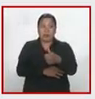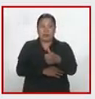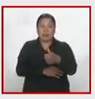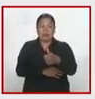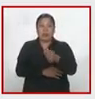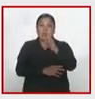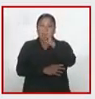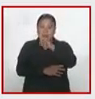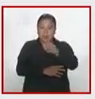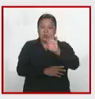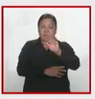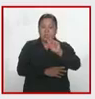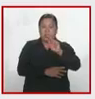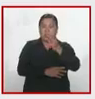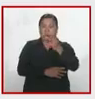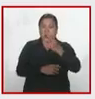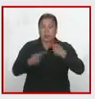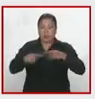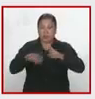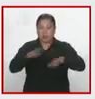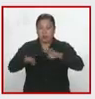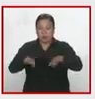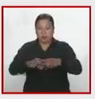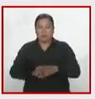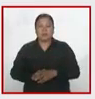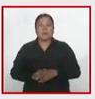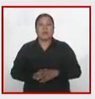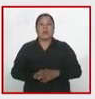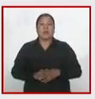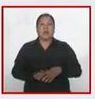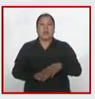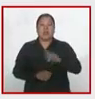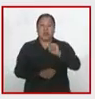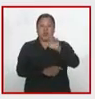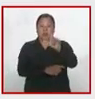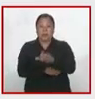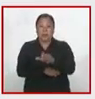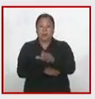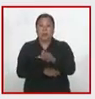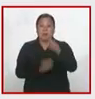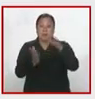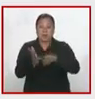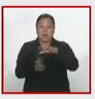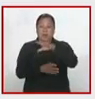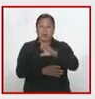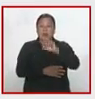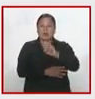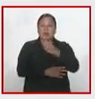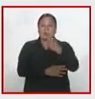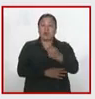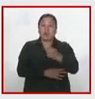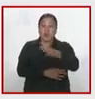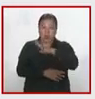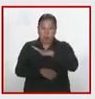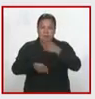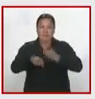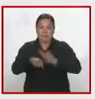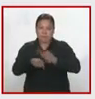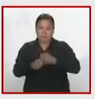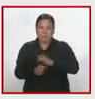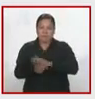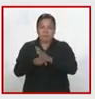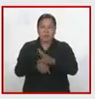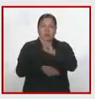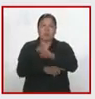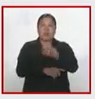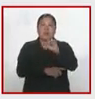y 184 defunciones la jurisdicción 3 de tuxtepec 1531 casos confirmados y